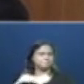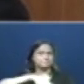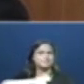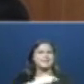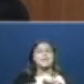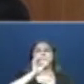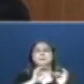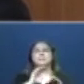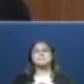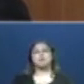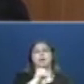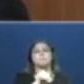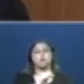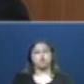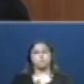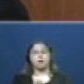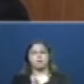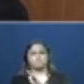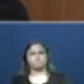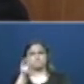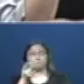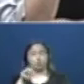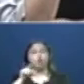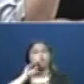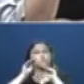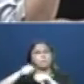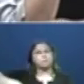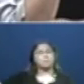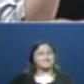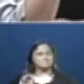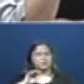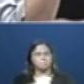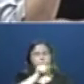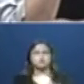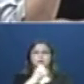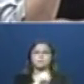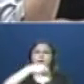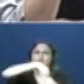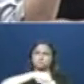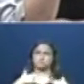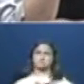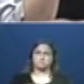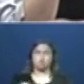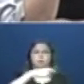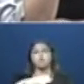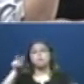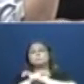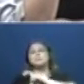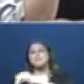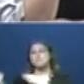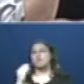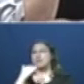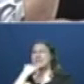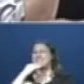apoyo a los emprendedores de formación profesional específica para estos y los trabajadores del sector de financiación a través de productos nuevos y